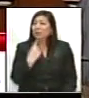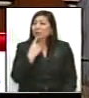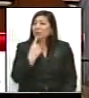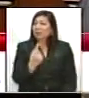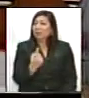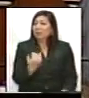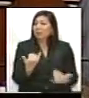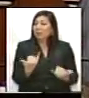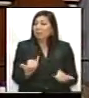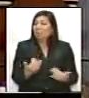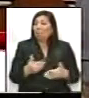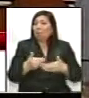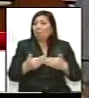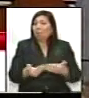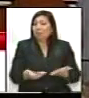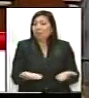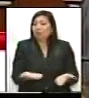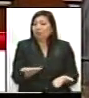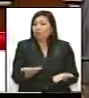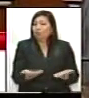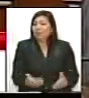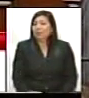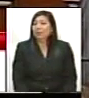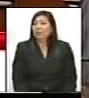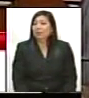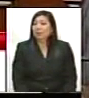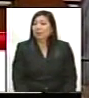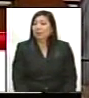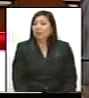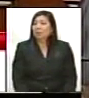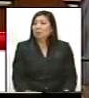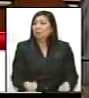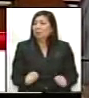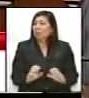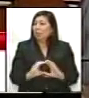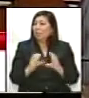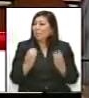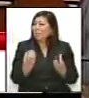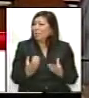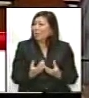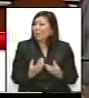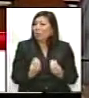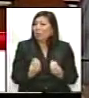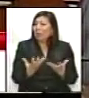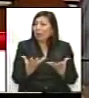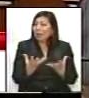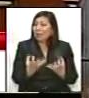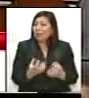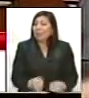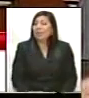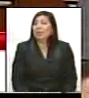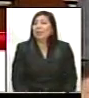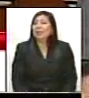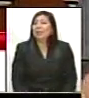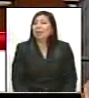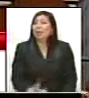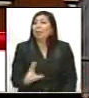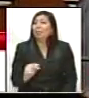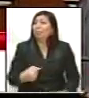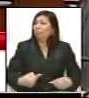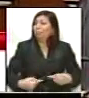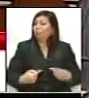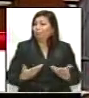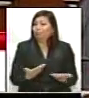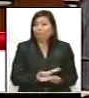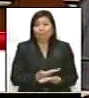que se pase a un estado de por ejemplo de disolución del congreso porque lo que quiere es que no se deba también